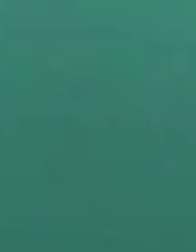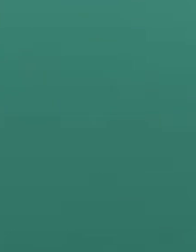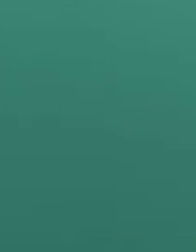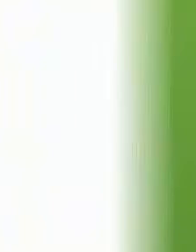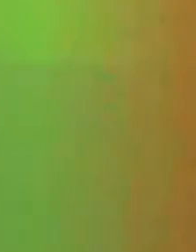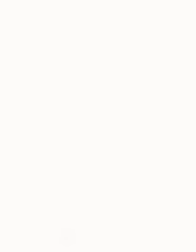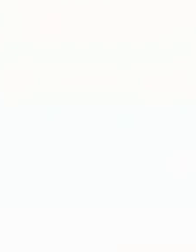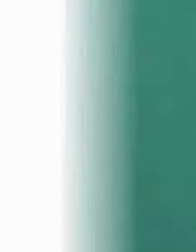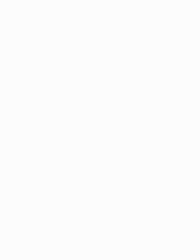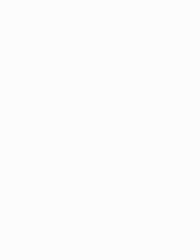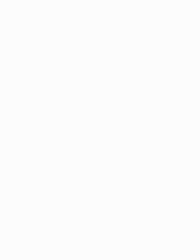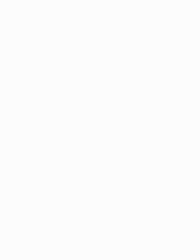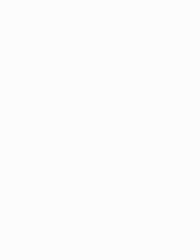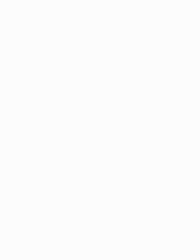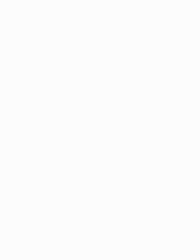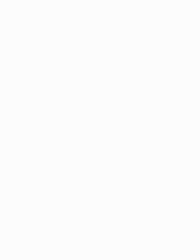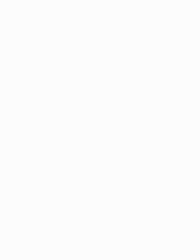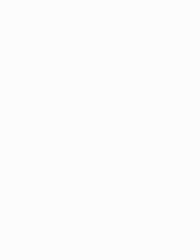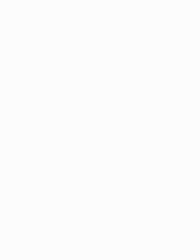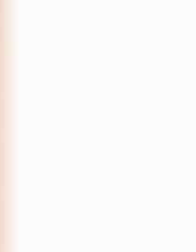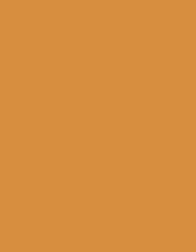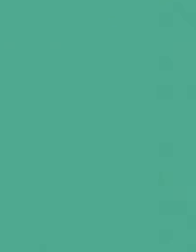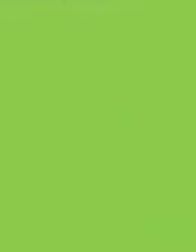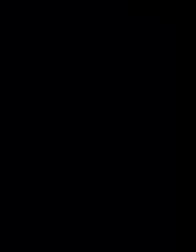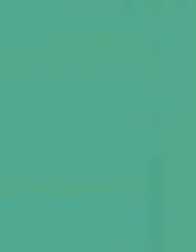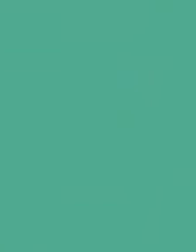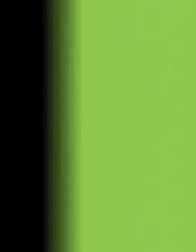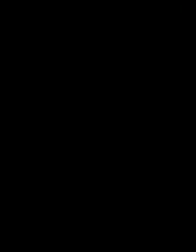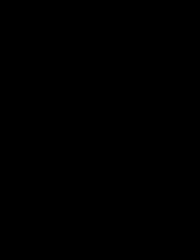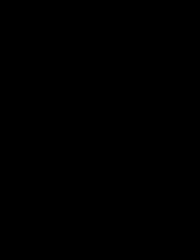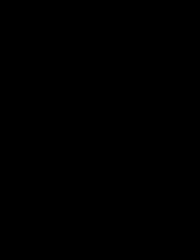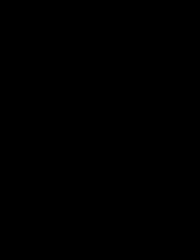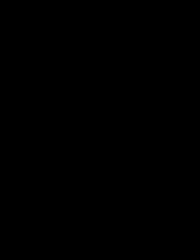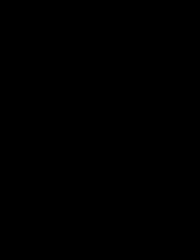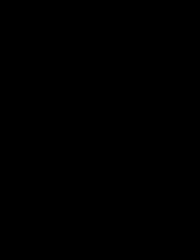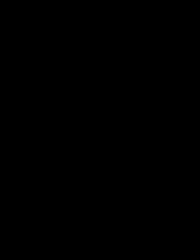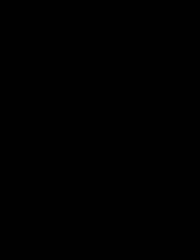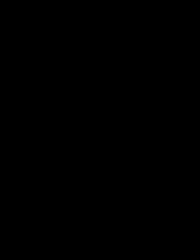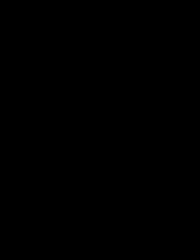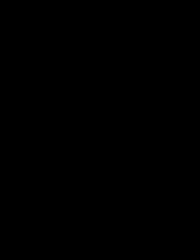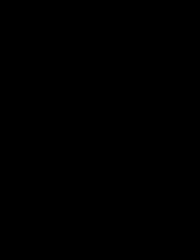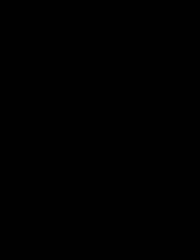los medios legislativos presentaron contigo